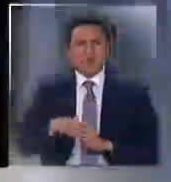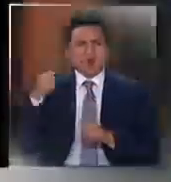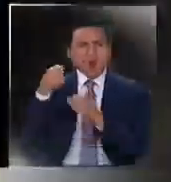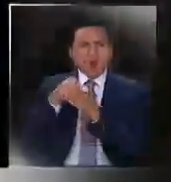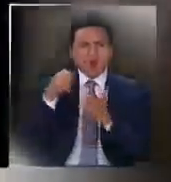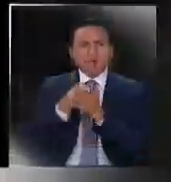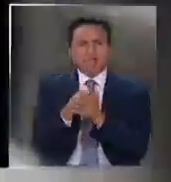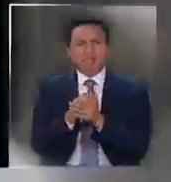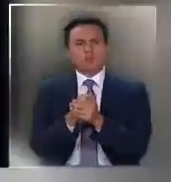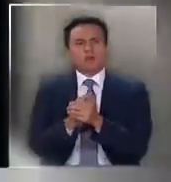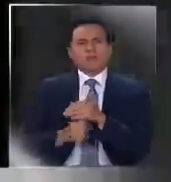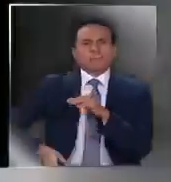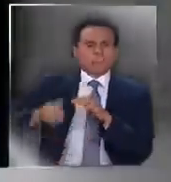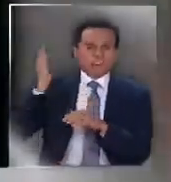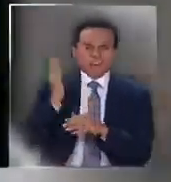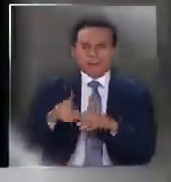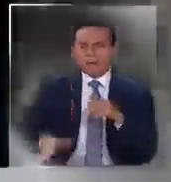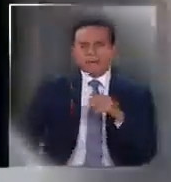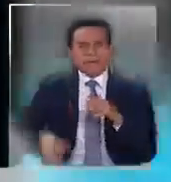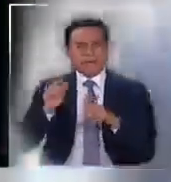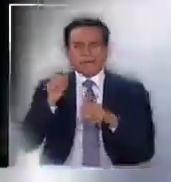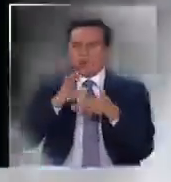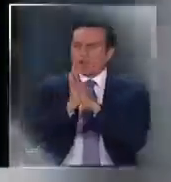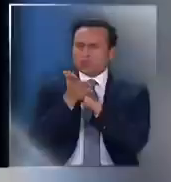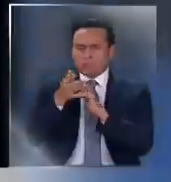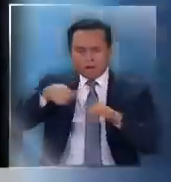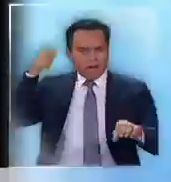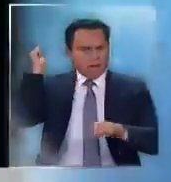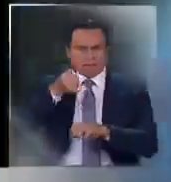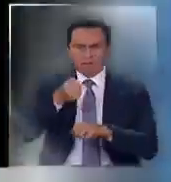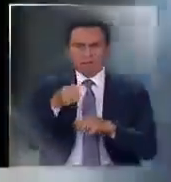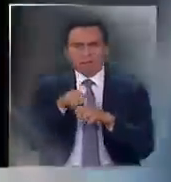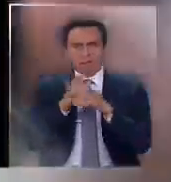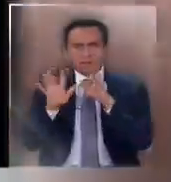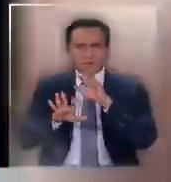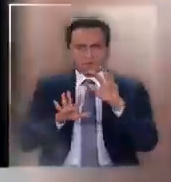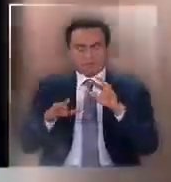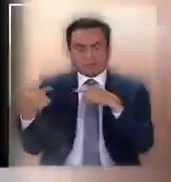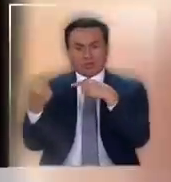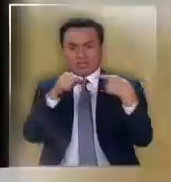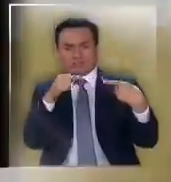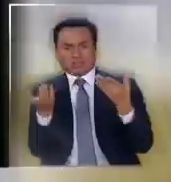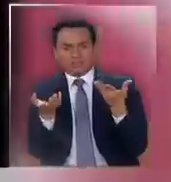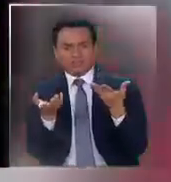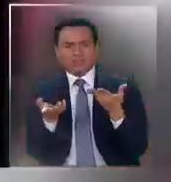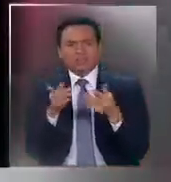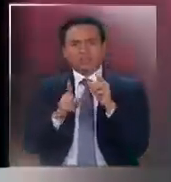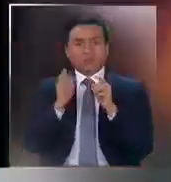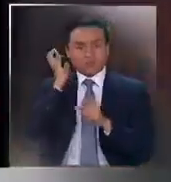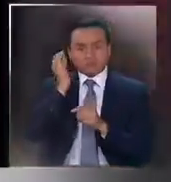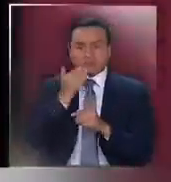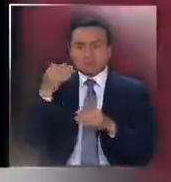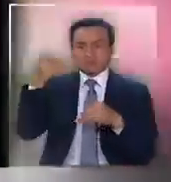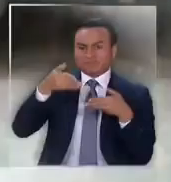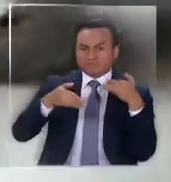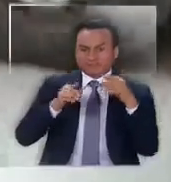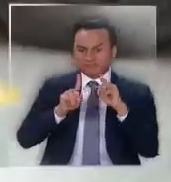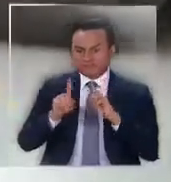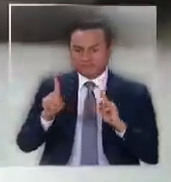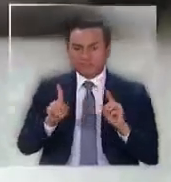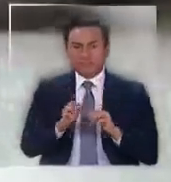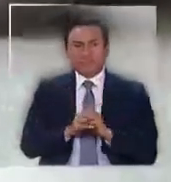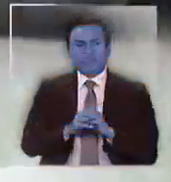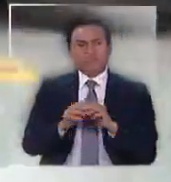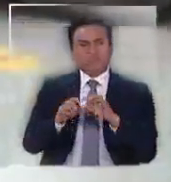Golpes de puño, patadas y hasta palos salen a relucir en un combate del que tampoco se restan las mujeres. Palos